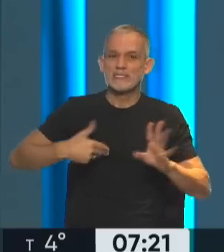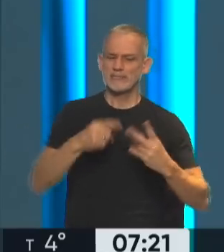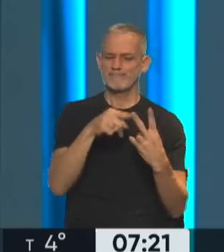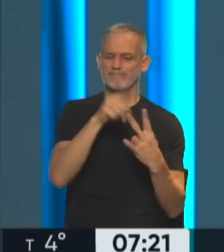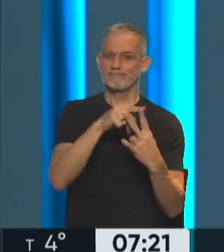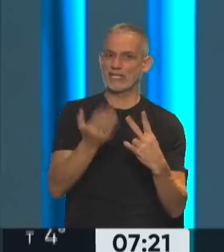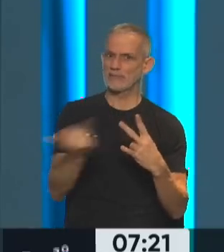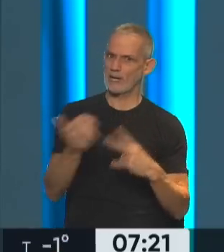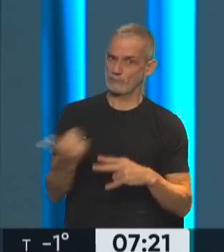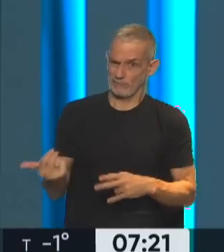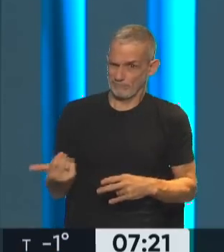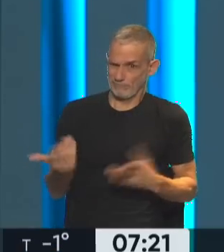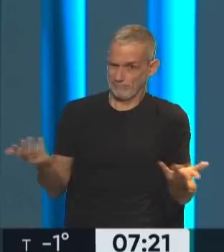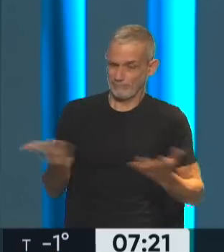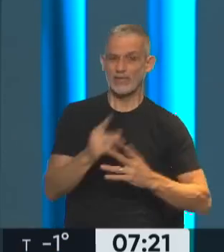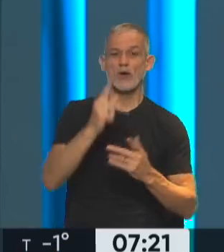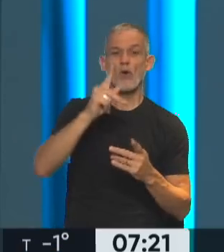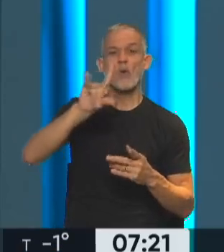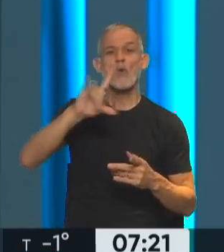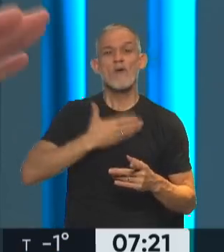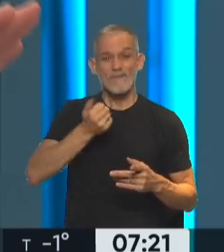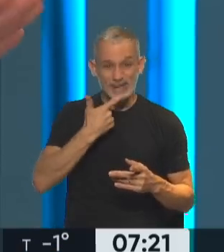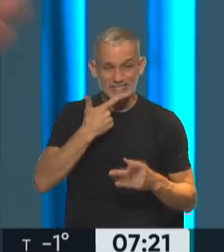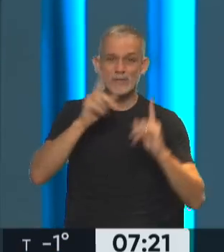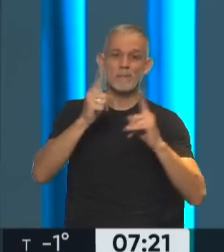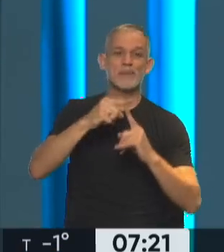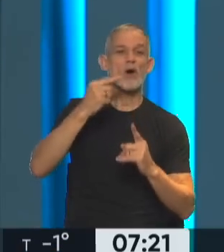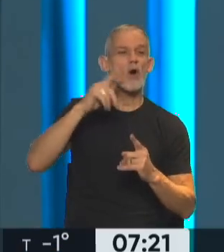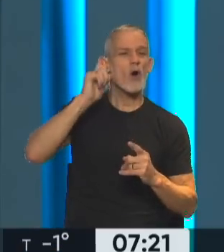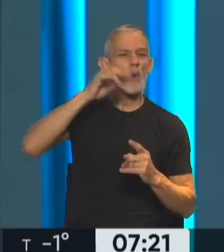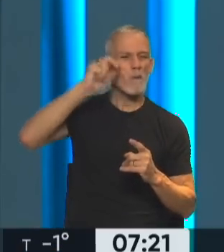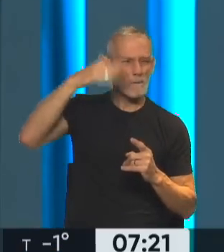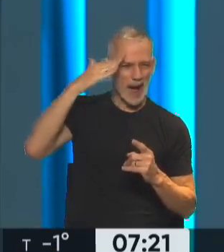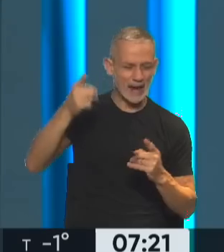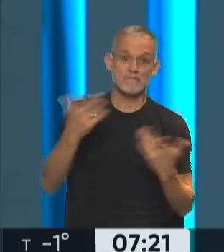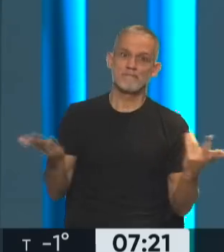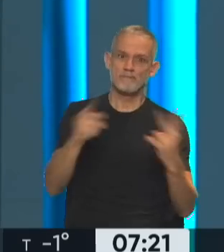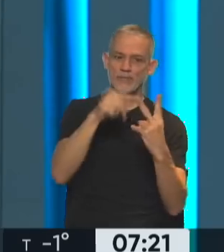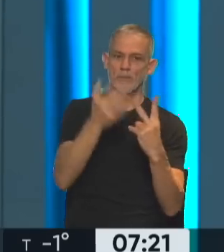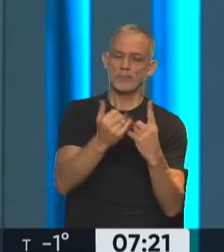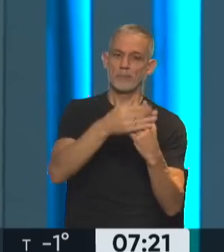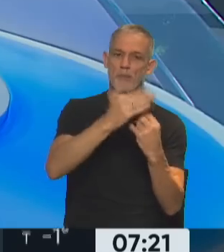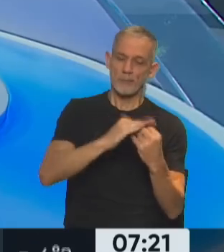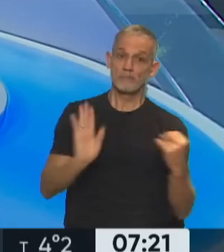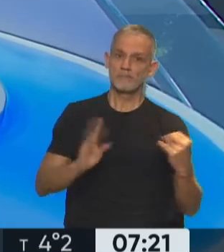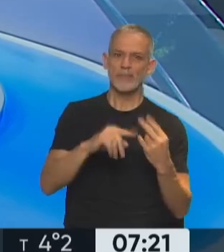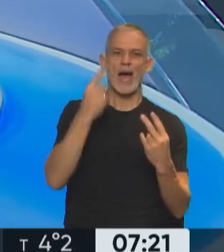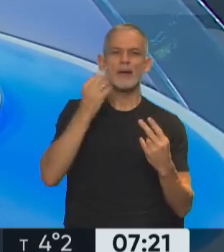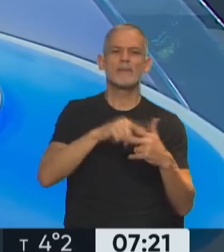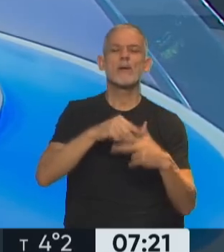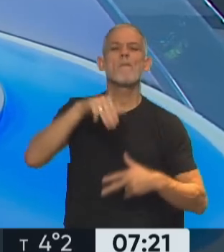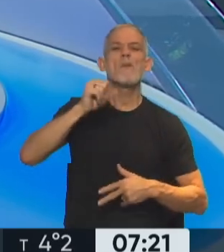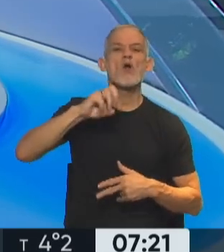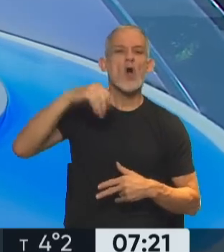funcionan, ya no están en Pero el gabinete. déjame que te Matías pregunte. Culfas Sí. y el propio Martín Guzmán. Sí. Y un paréntesis, A ver. hay que ver qué pasa con Claudio Moroni, el ministro